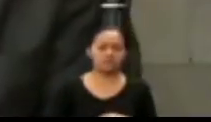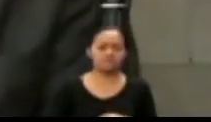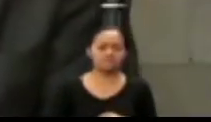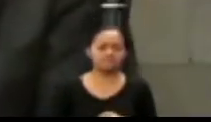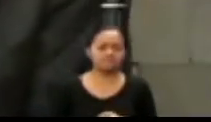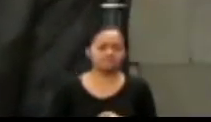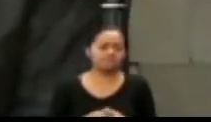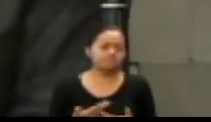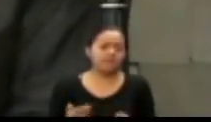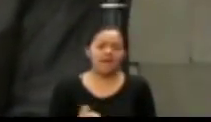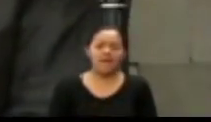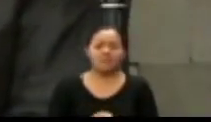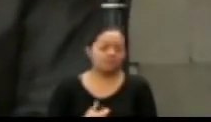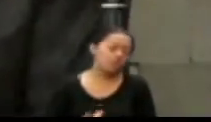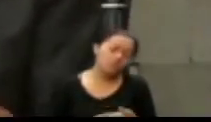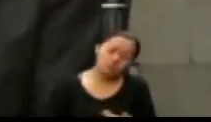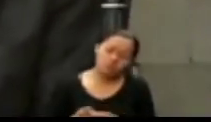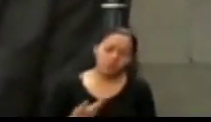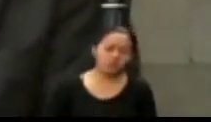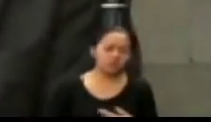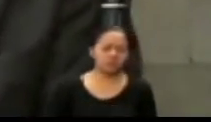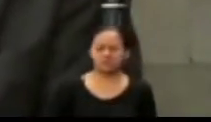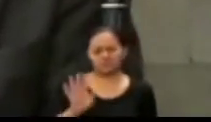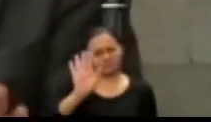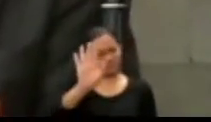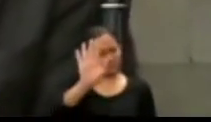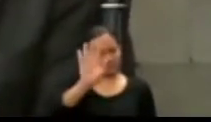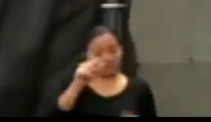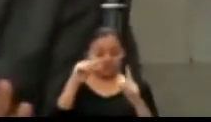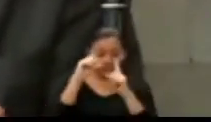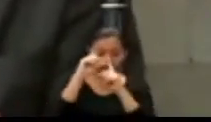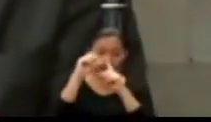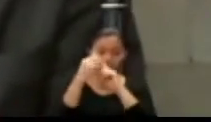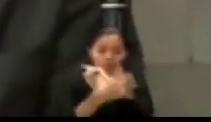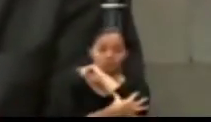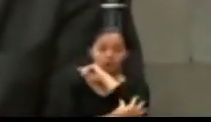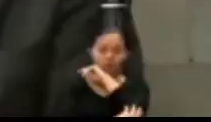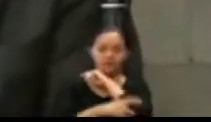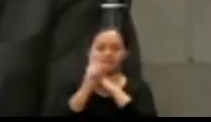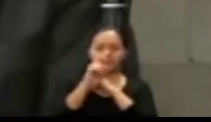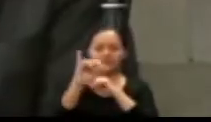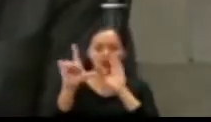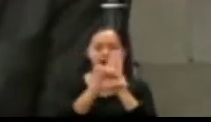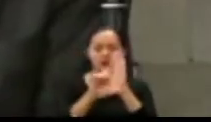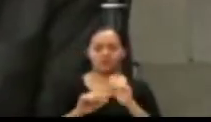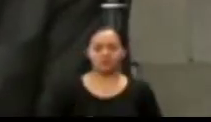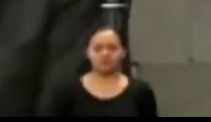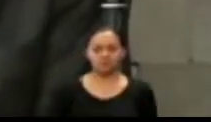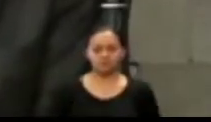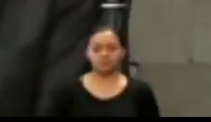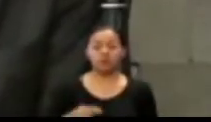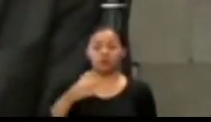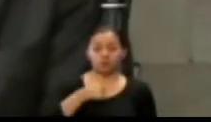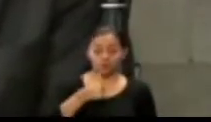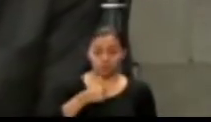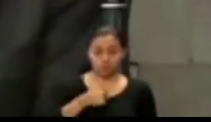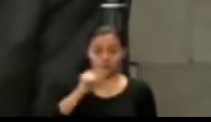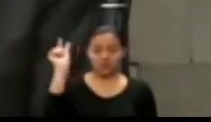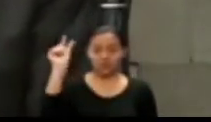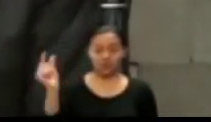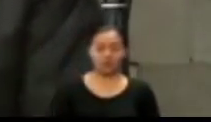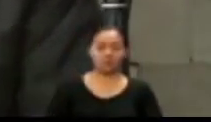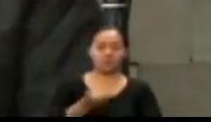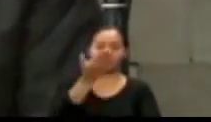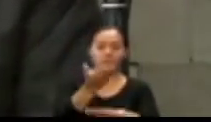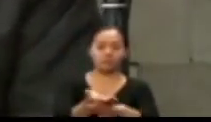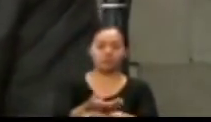esas cosas. La pobreza tendría que ser puesta fuera de la ley, tendría que ser ilegal. Nosotros hemos propuesto una ley que se llama el sueldo